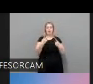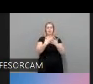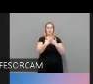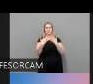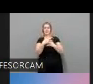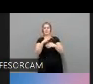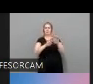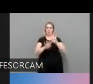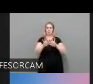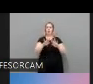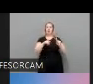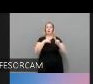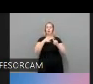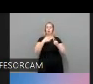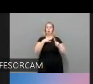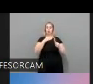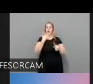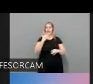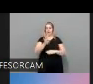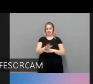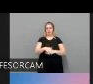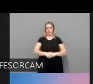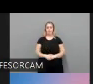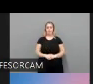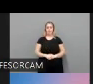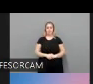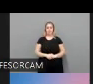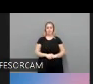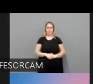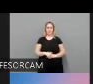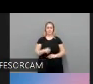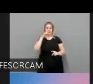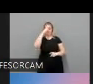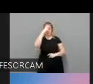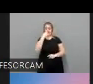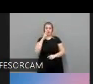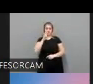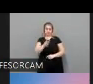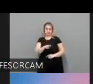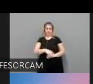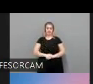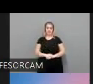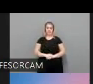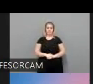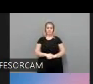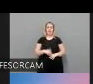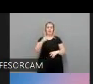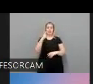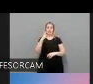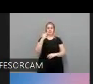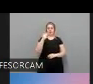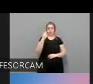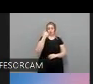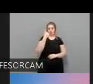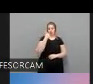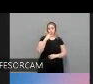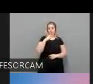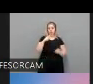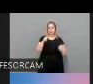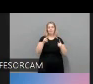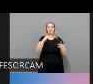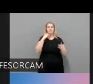para recordarlos voy a poner unos ejemplos. Nos fijamos en esta imagen. Vemos dos hermanos. ¿Cómo lo